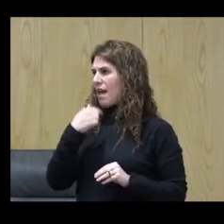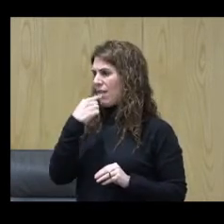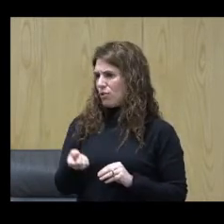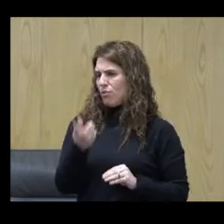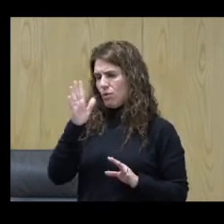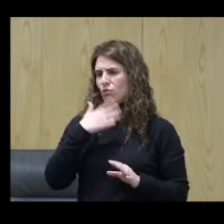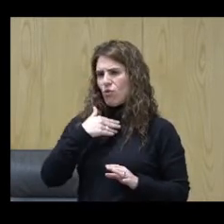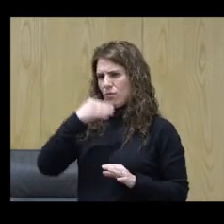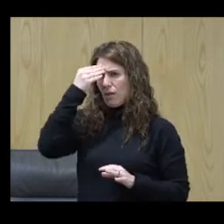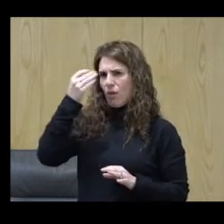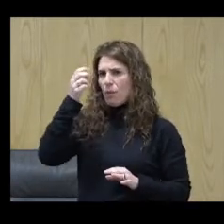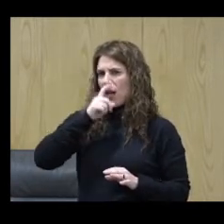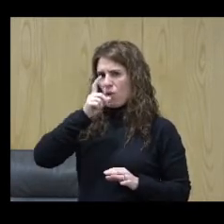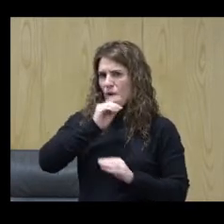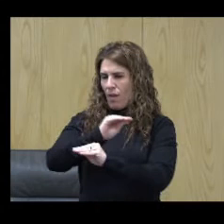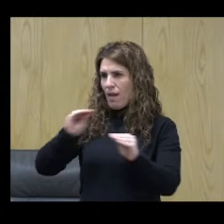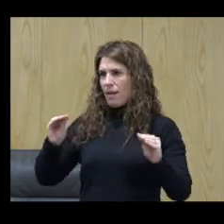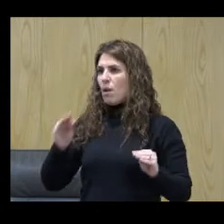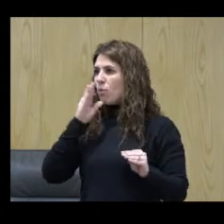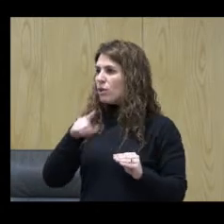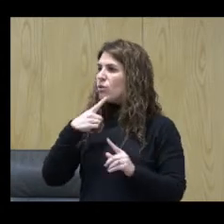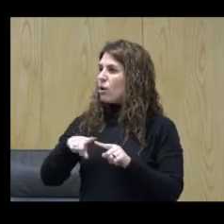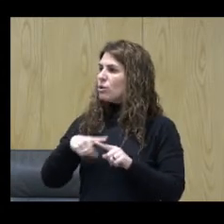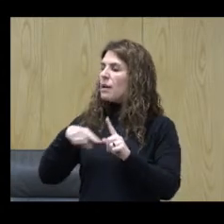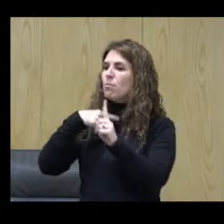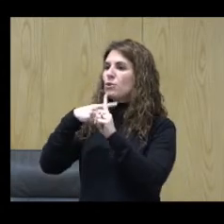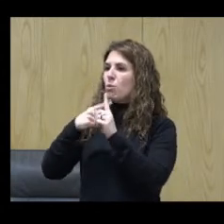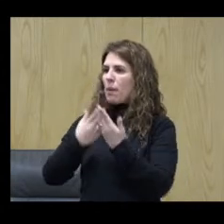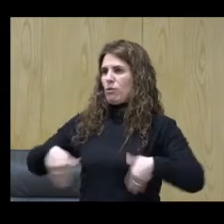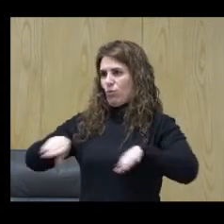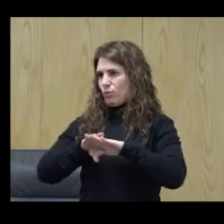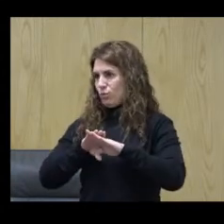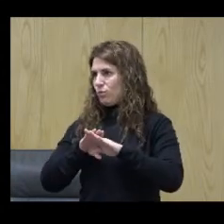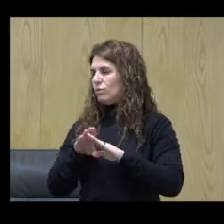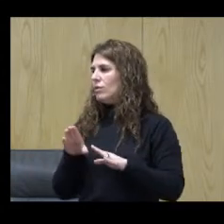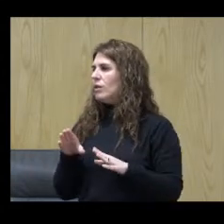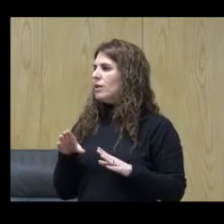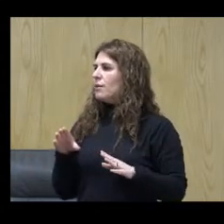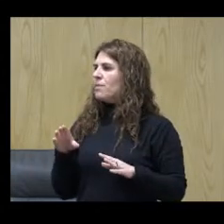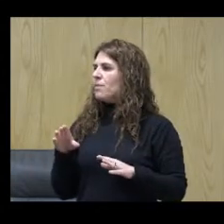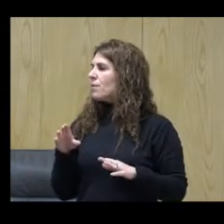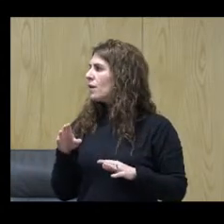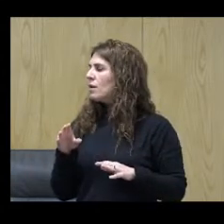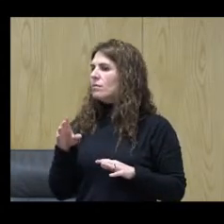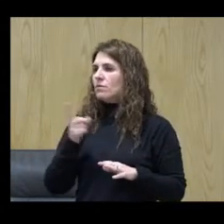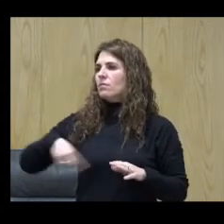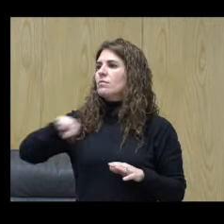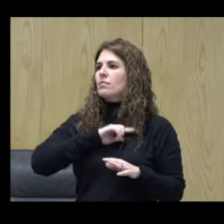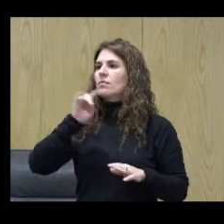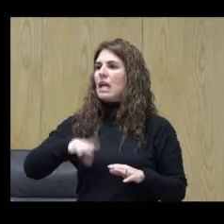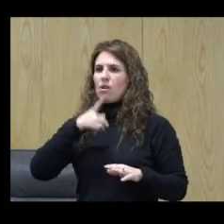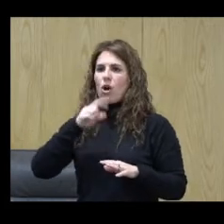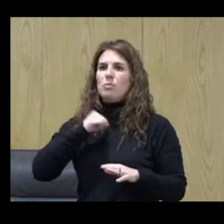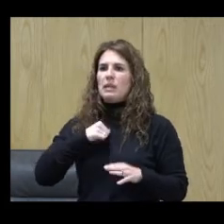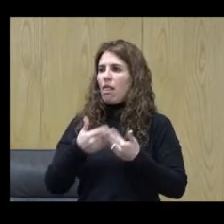interesante recordarlo, que es algo que beneficia a todas y todos, ¿no? ¿Quién no nos hemos perdido en un entorno, en un hospital, quien no hemos